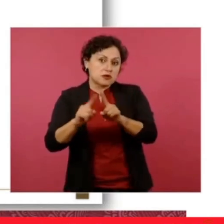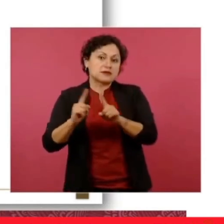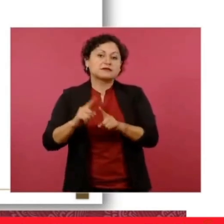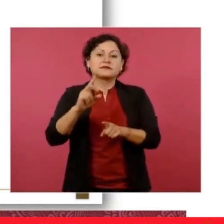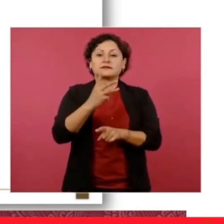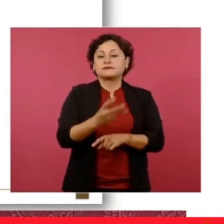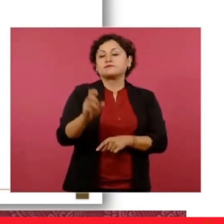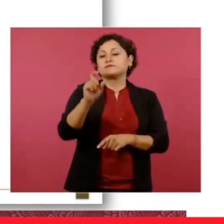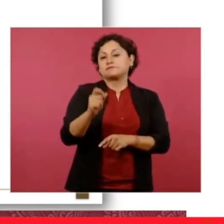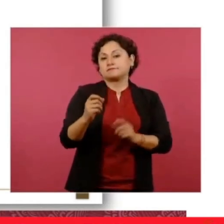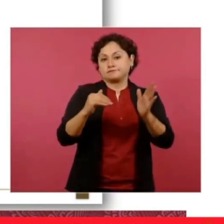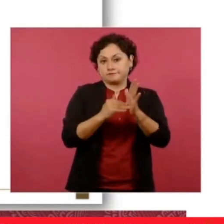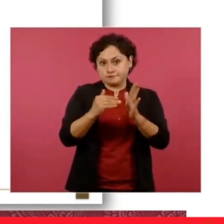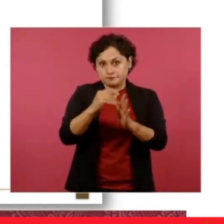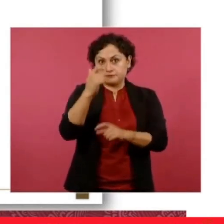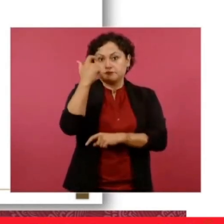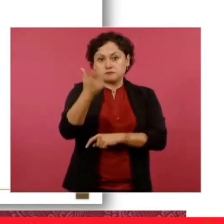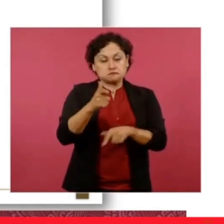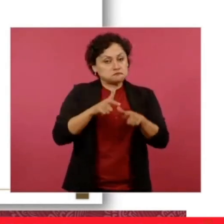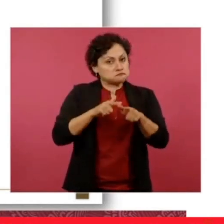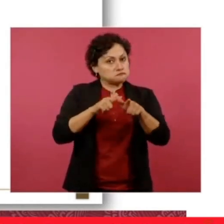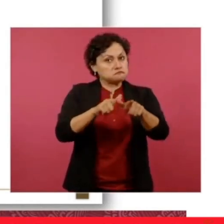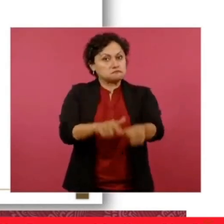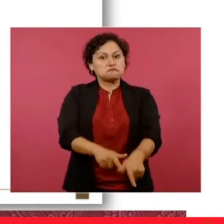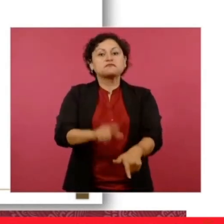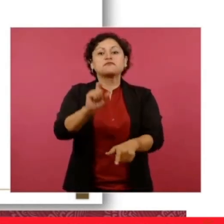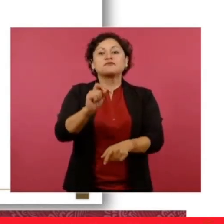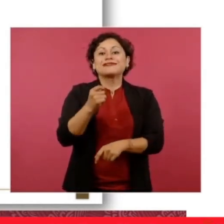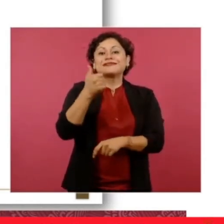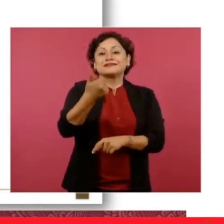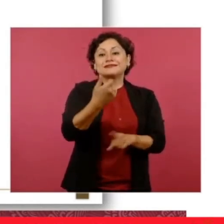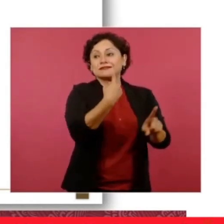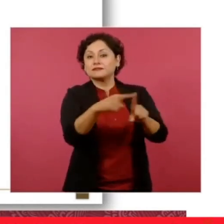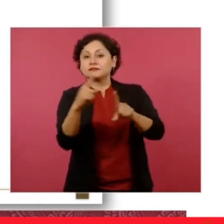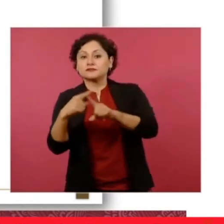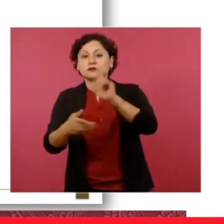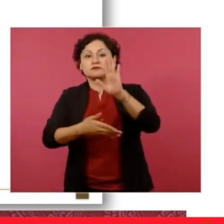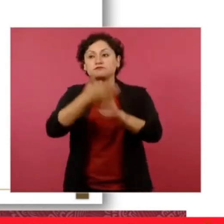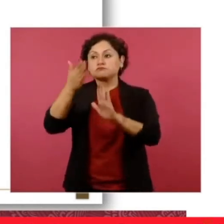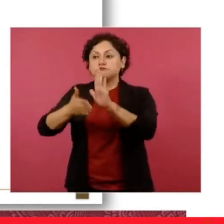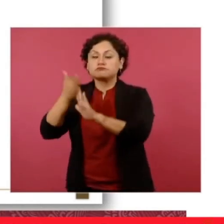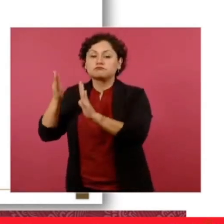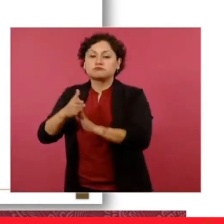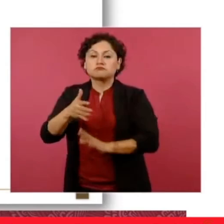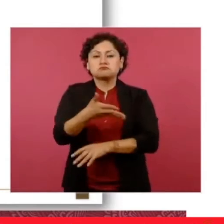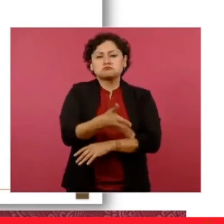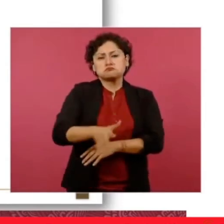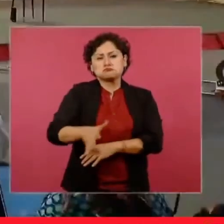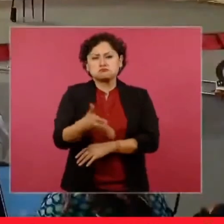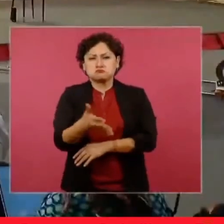la construcción y ejecución de 26 obras que aplican inversiones por